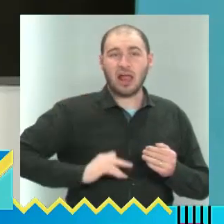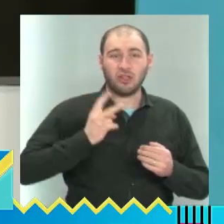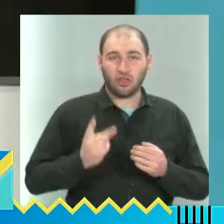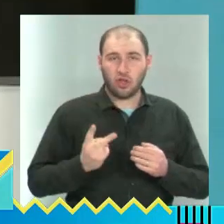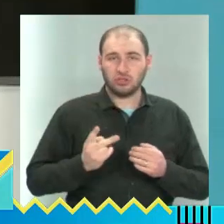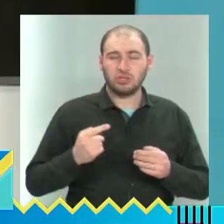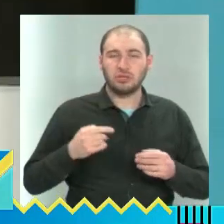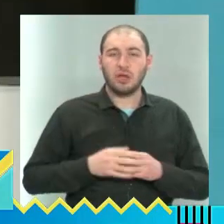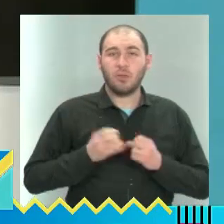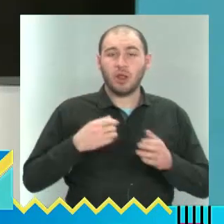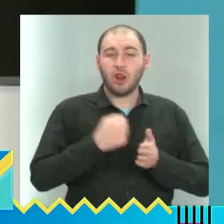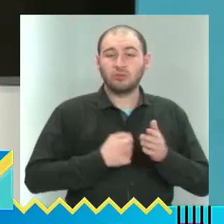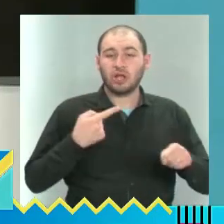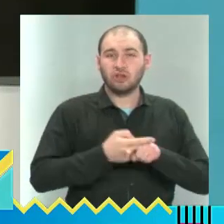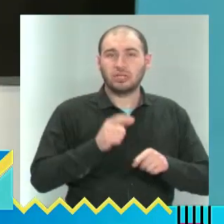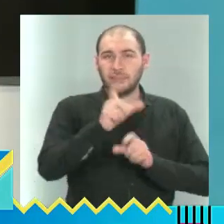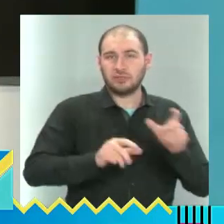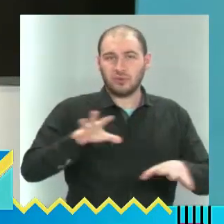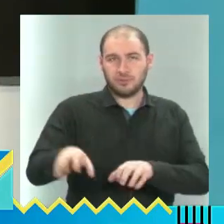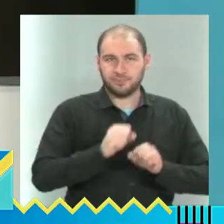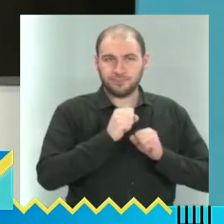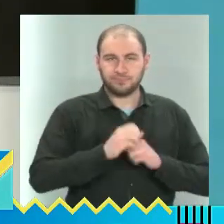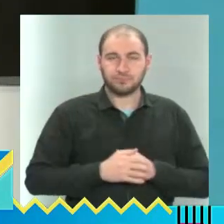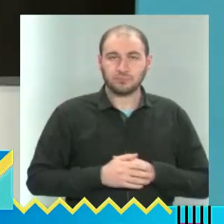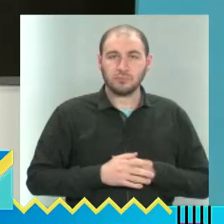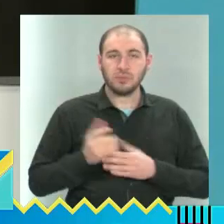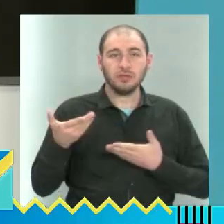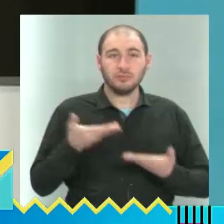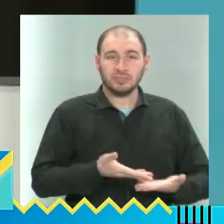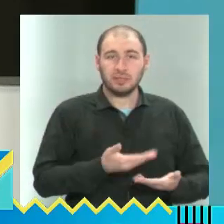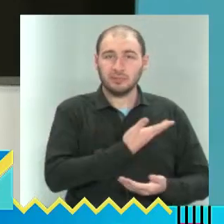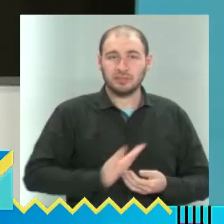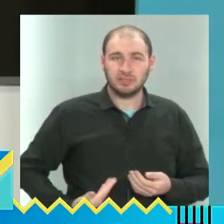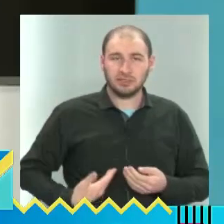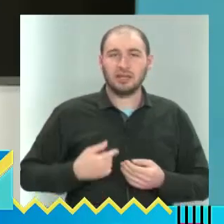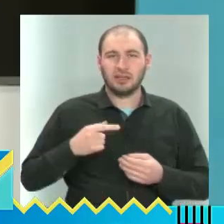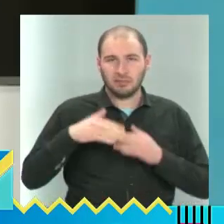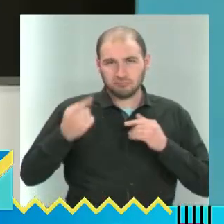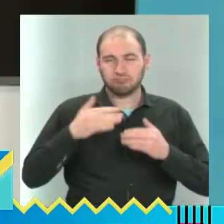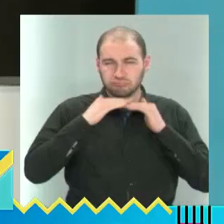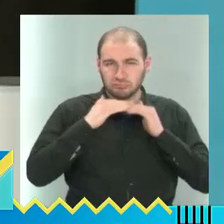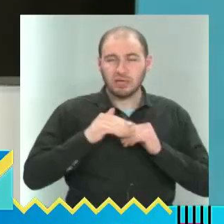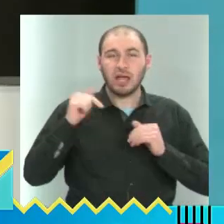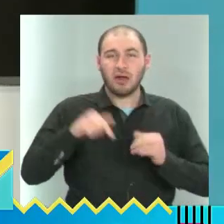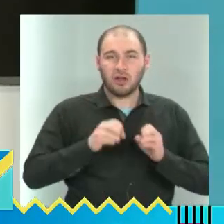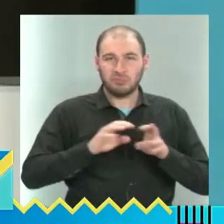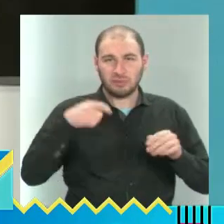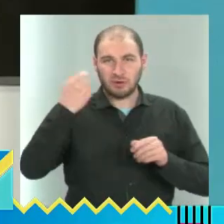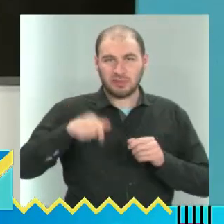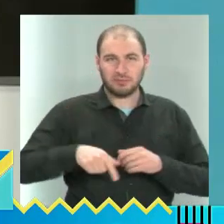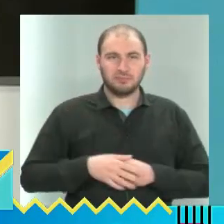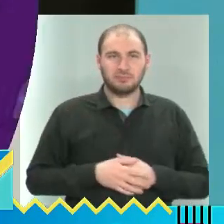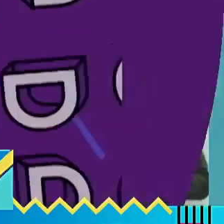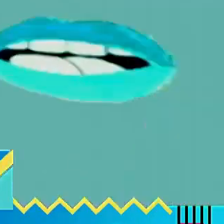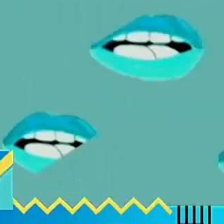también por la lucha contra la trata de personas. Sí, lo presentó nuestro presidente, vamos a estar escuchándolo. Vamos a empezar así nuestro programa del